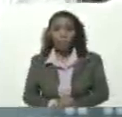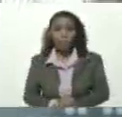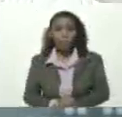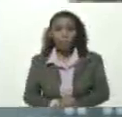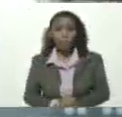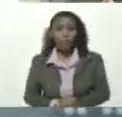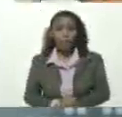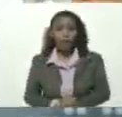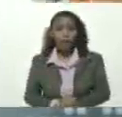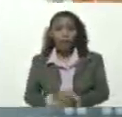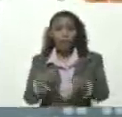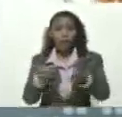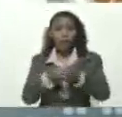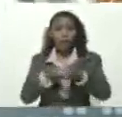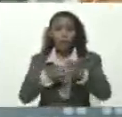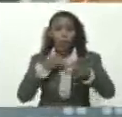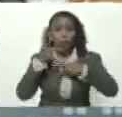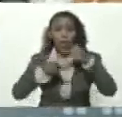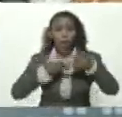y de los partidos,